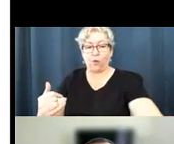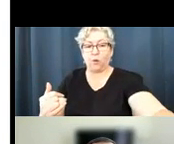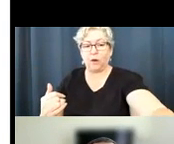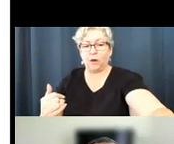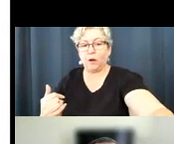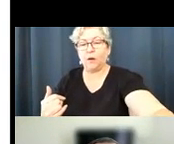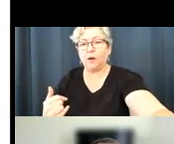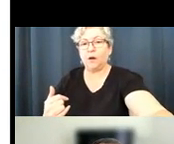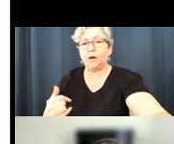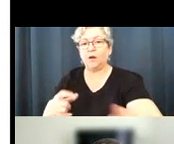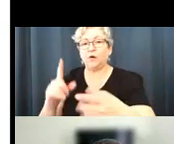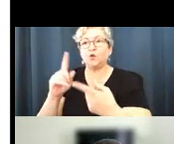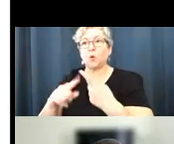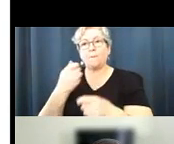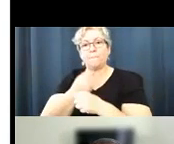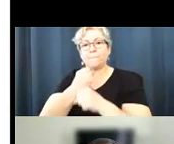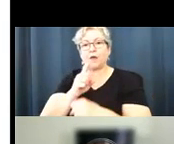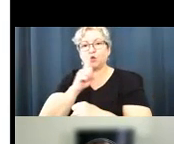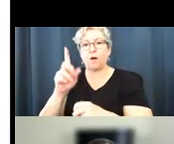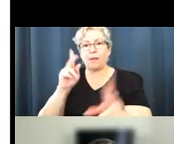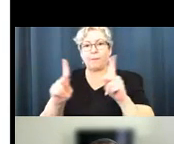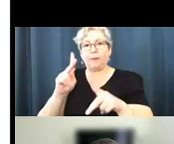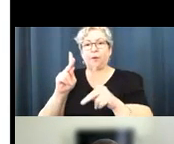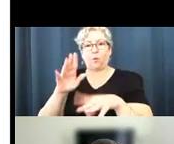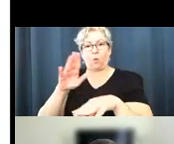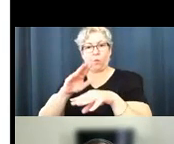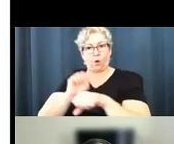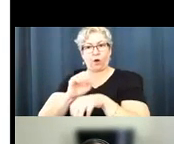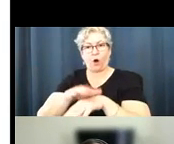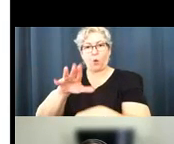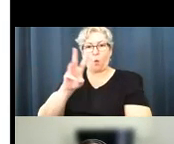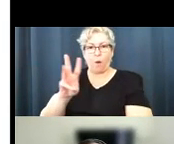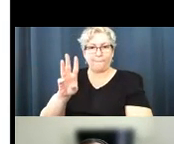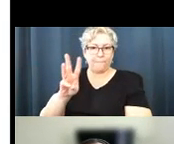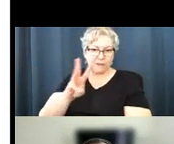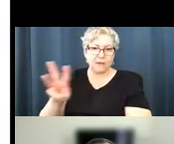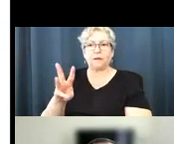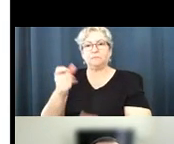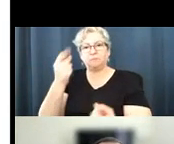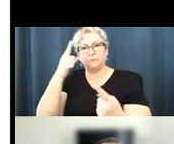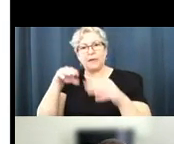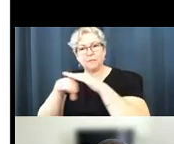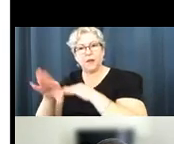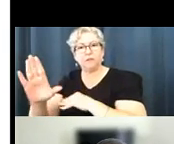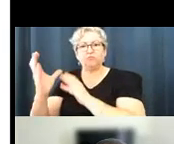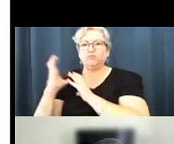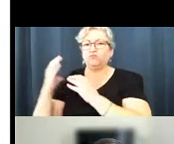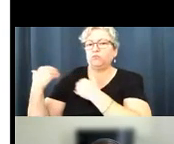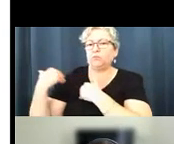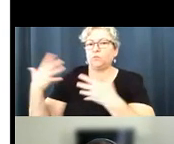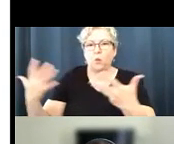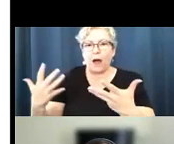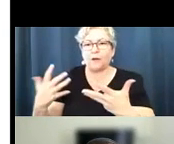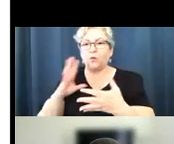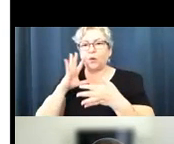lo que estamos haciendo ahora mismo, para asegurarnos que las personas que están trabajando en su website entiendan lo que la